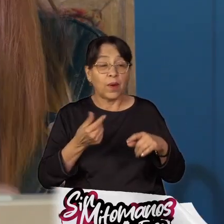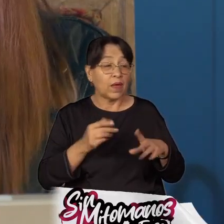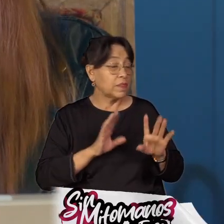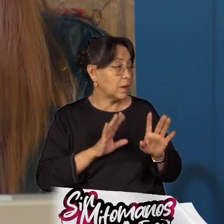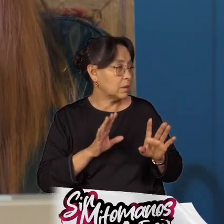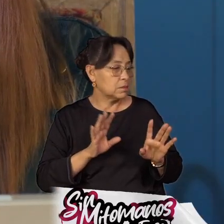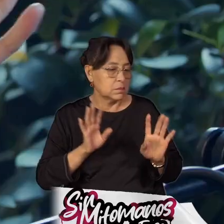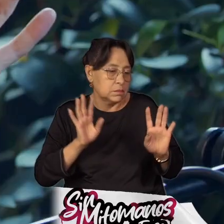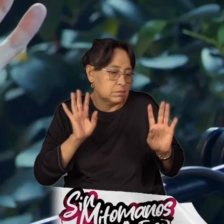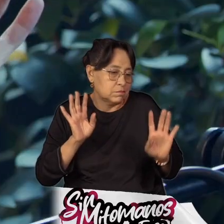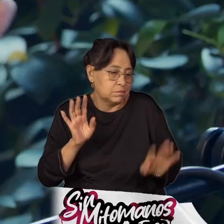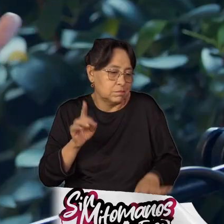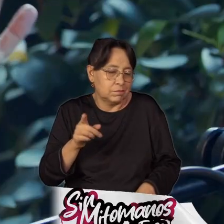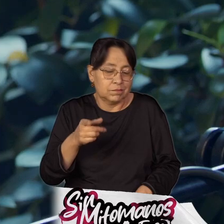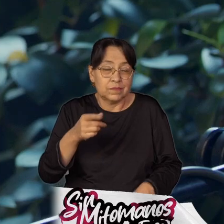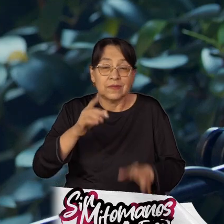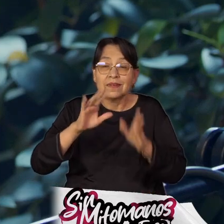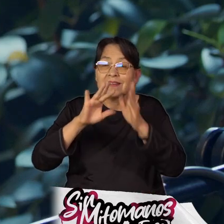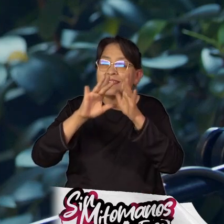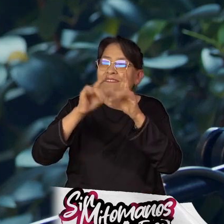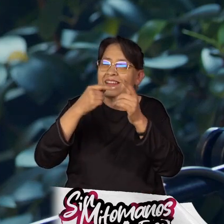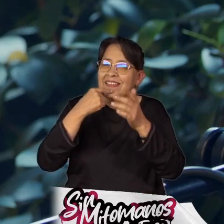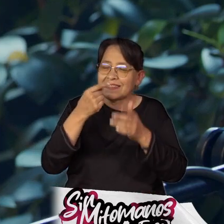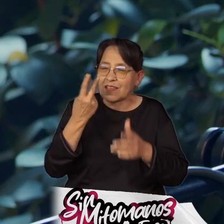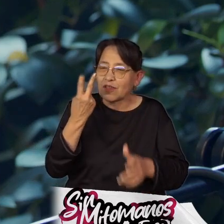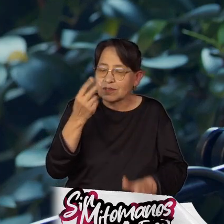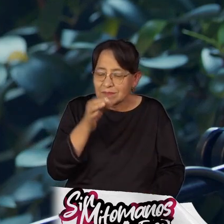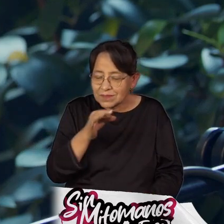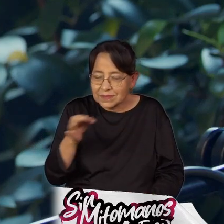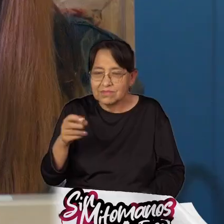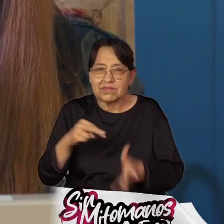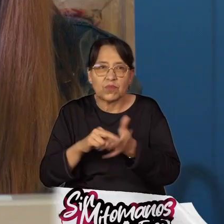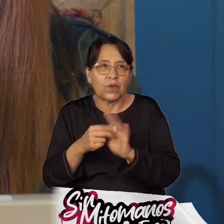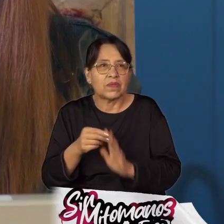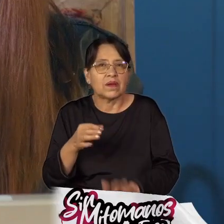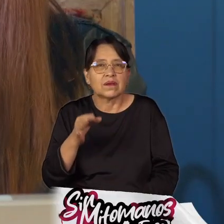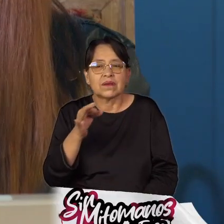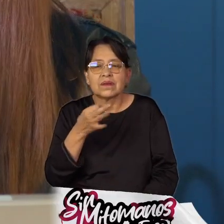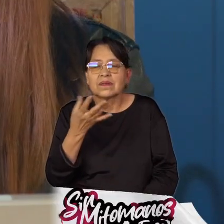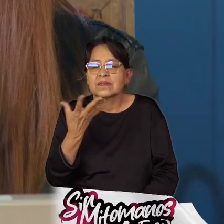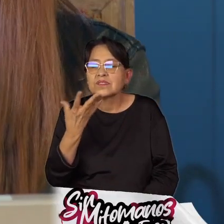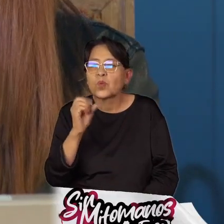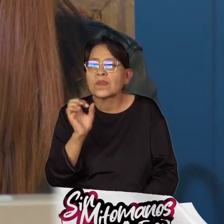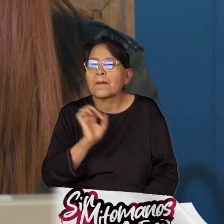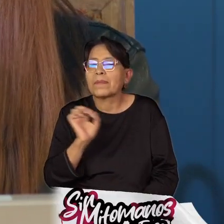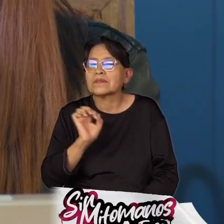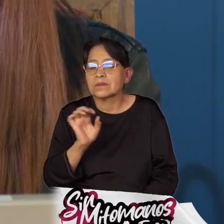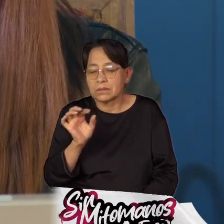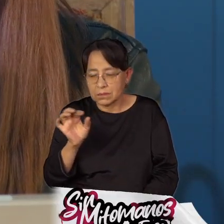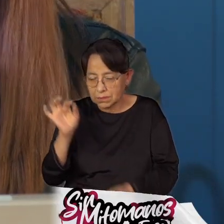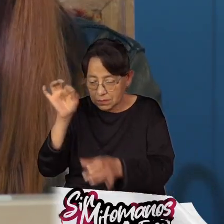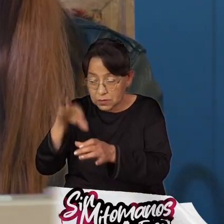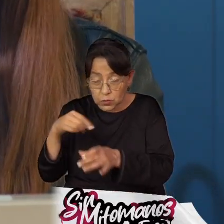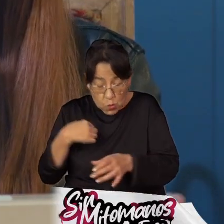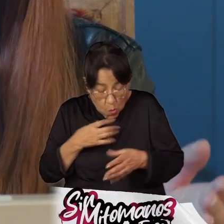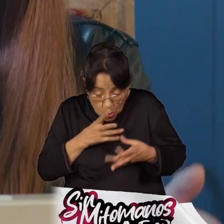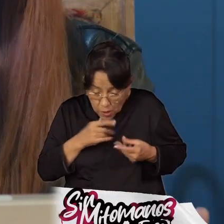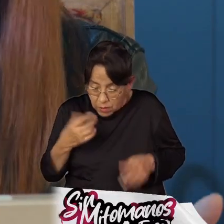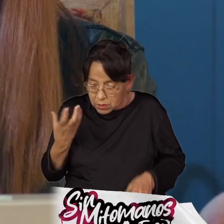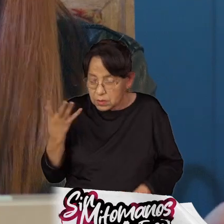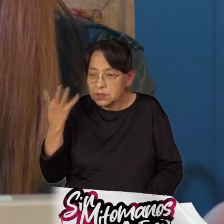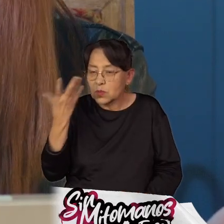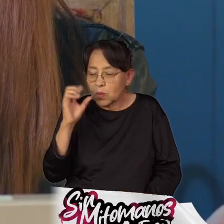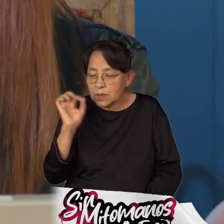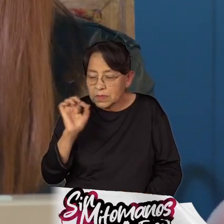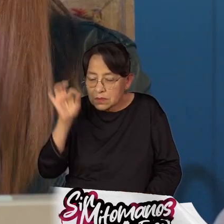cuánto 50 tengas. pesos. Pueden ser 2 blancas. O sea, entonces aquí no se trata de cuando pueda yo doy, sino si no